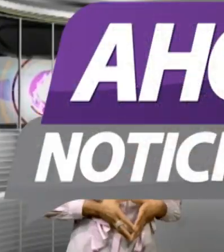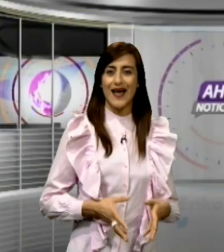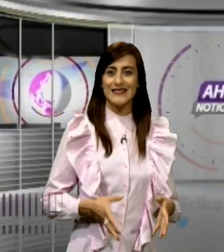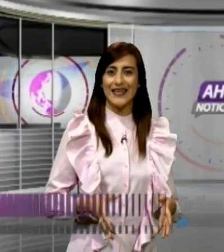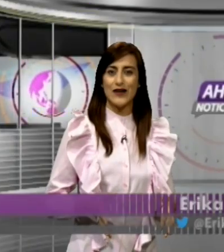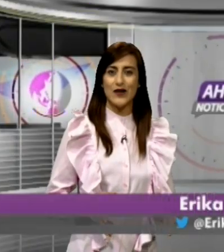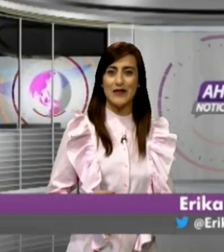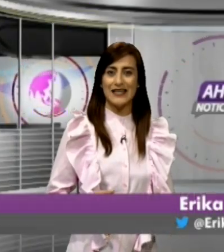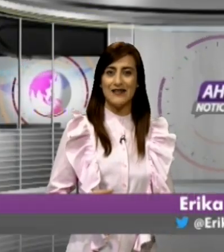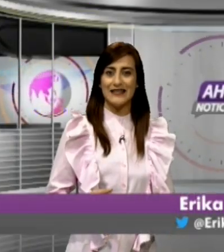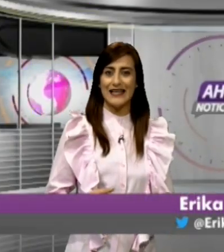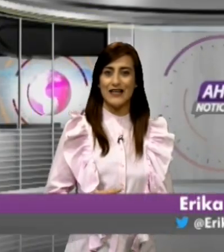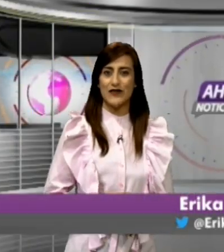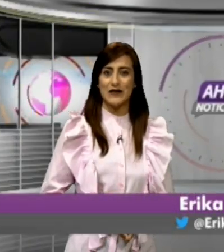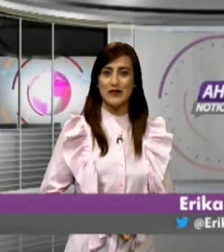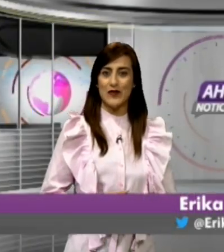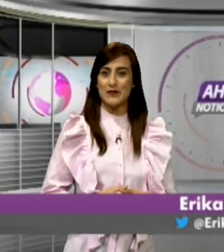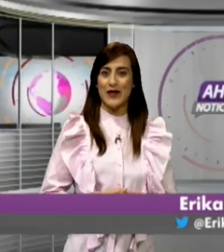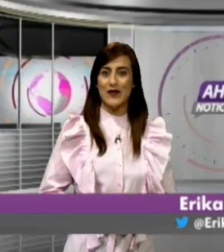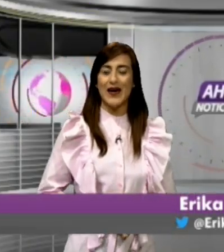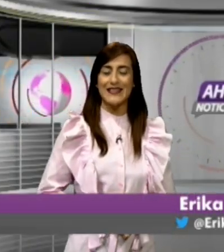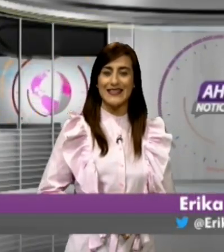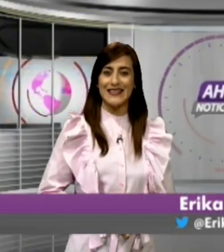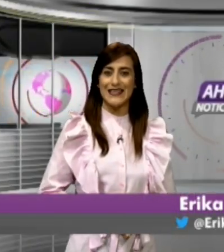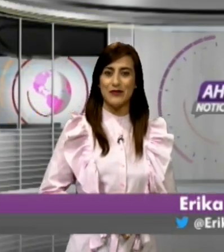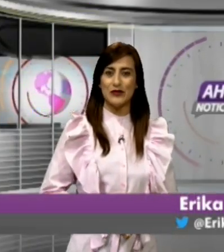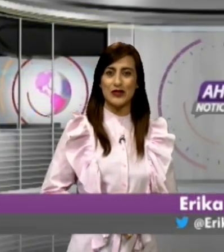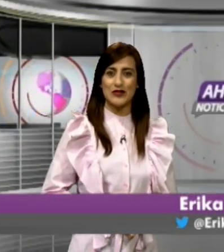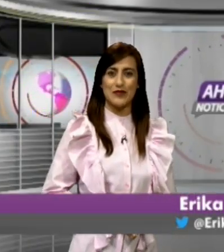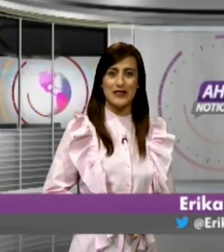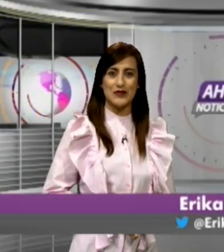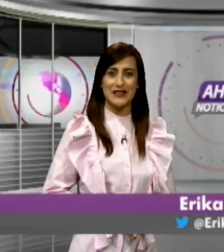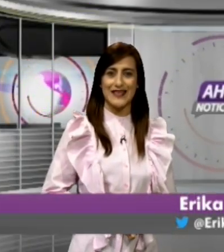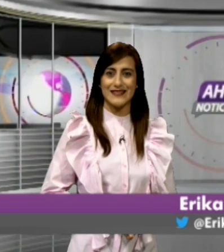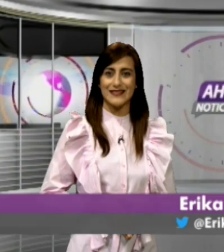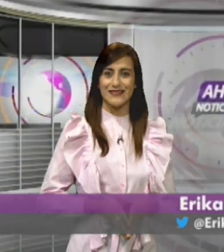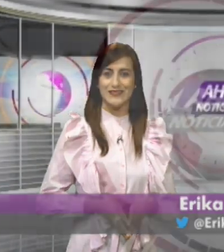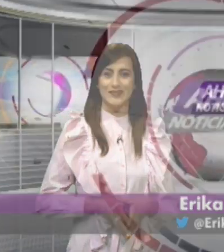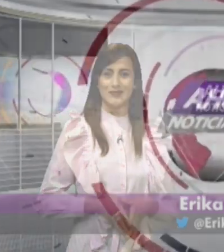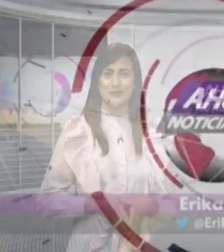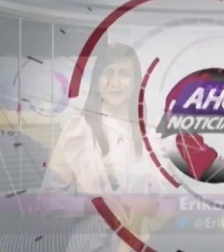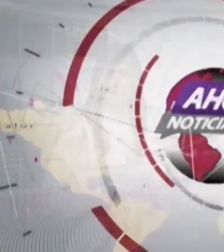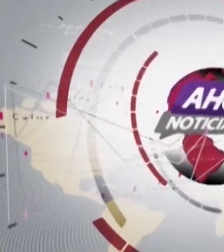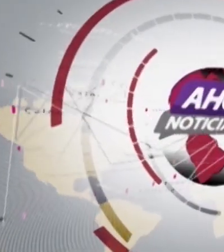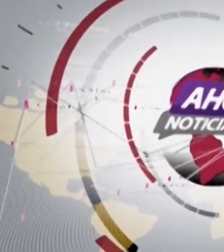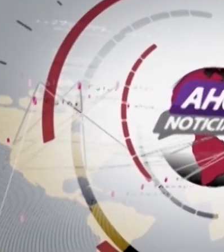Hasta aquí con lo más relevante de la información. Lo espero en 60 minutos con más noticias.